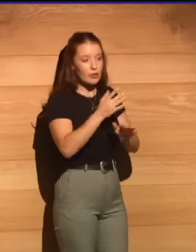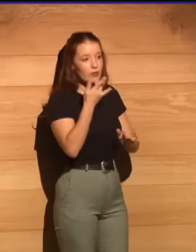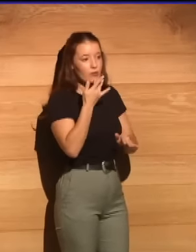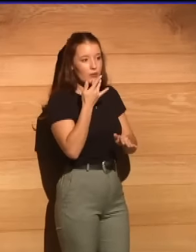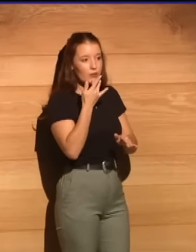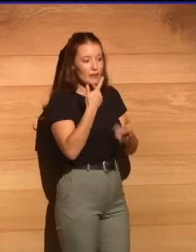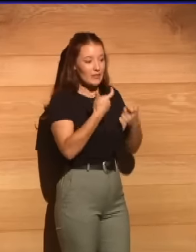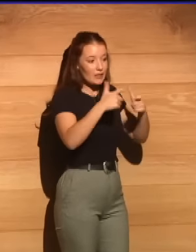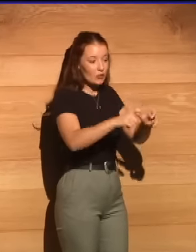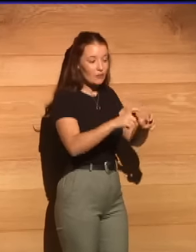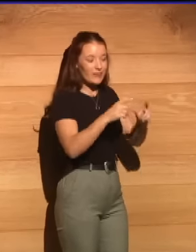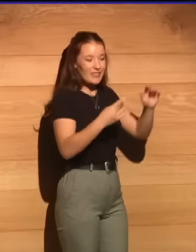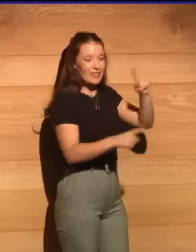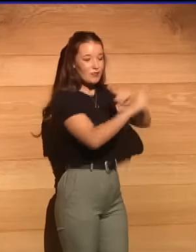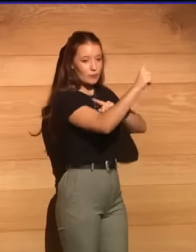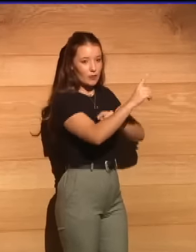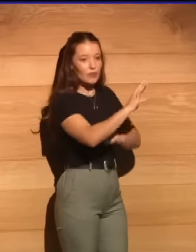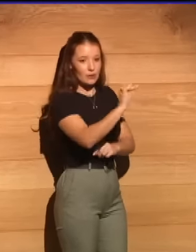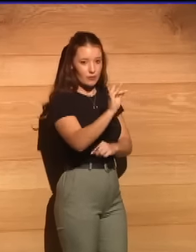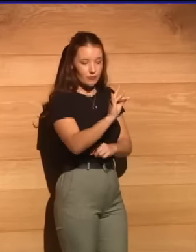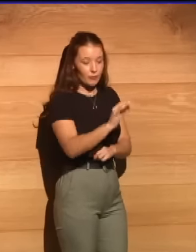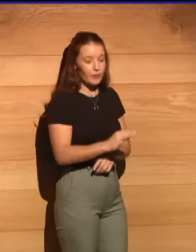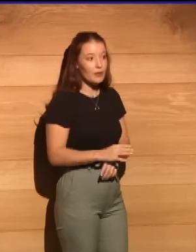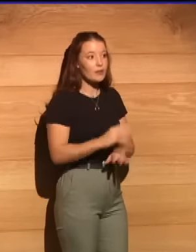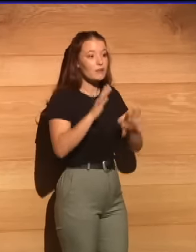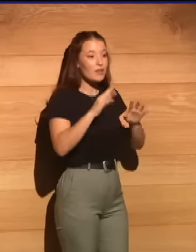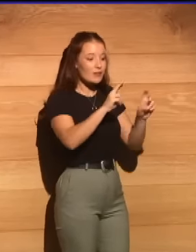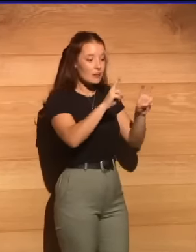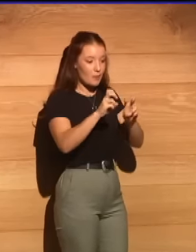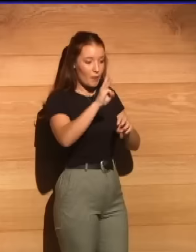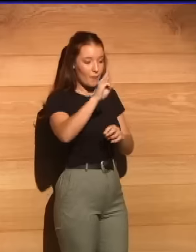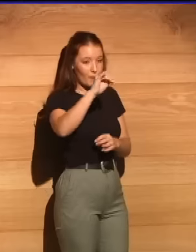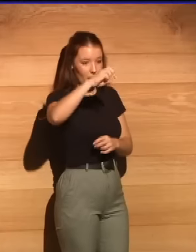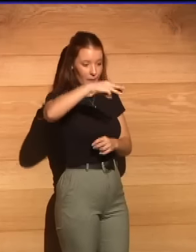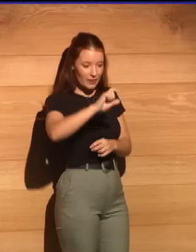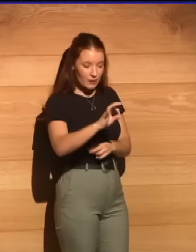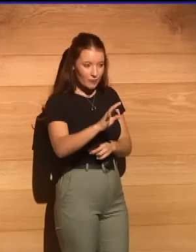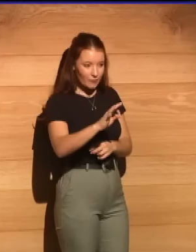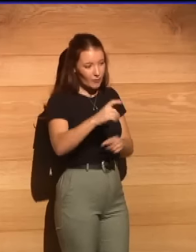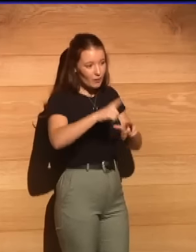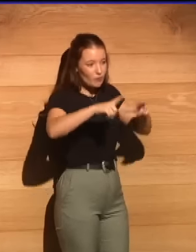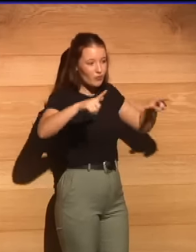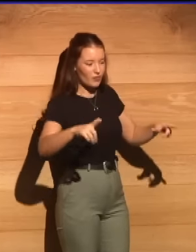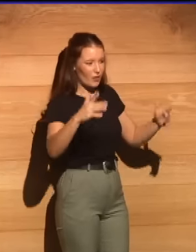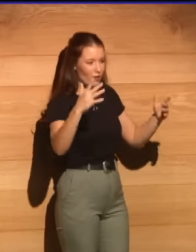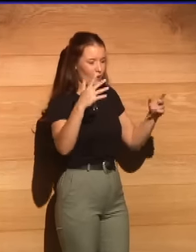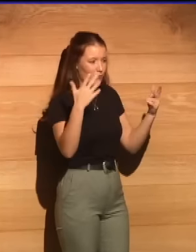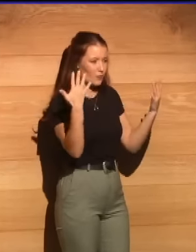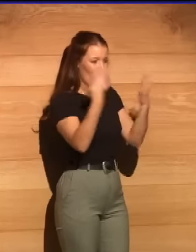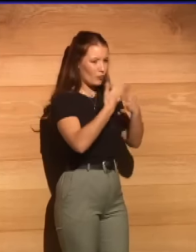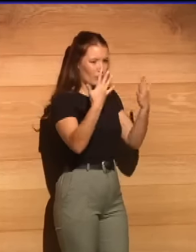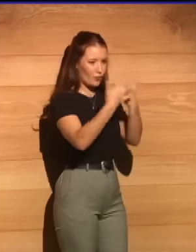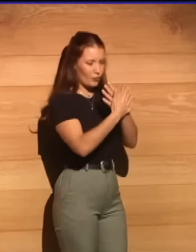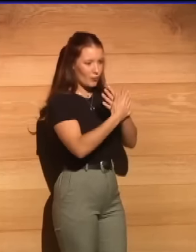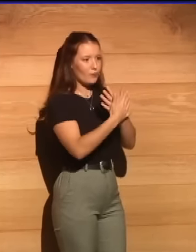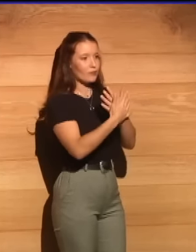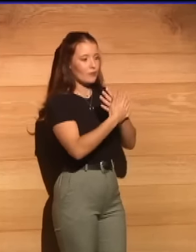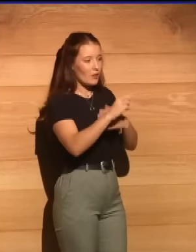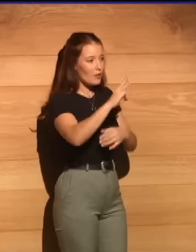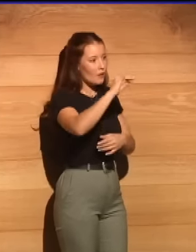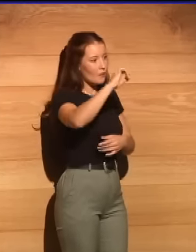también. Y también hablar de pymes es que hablar de un escenario, un mapa muy heterogéneo. Hay pymes exportadoras y pymes que no lo